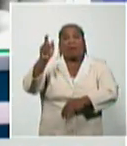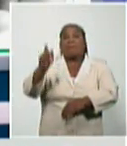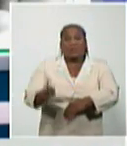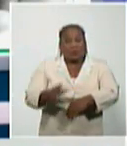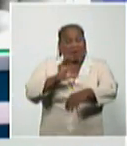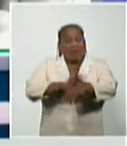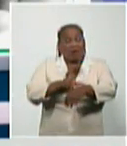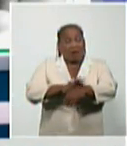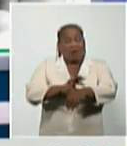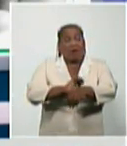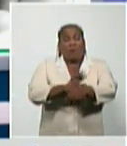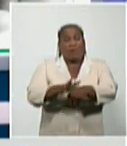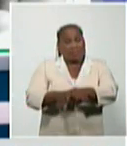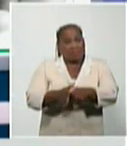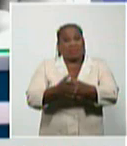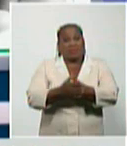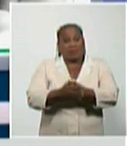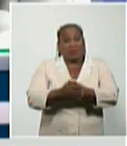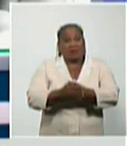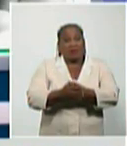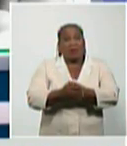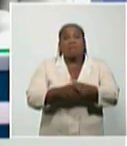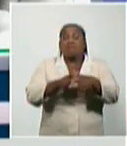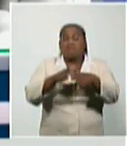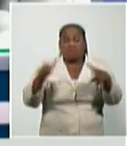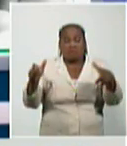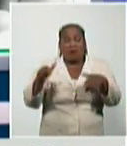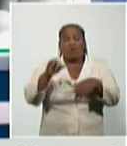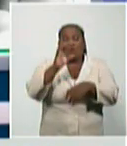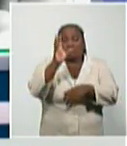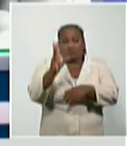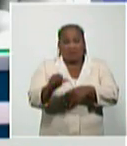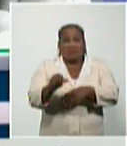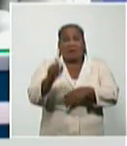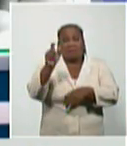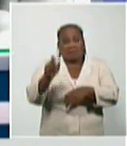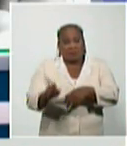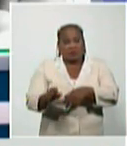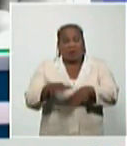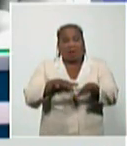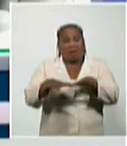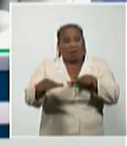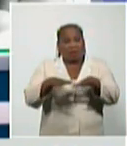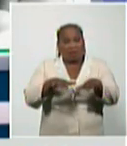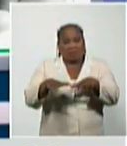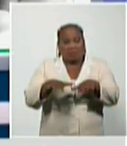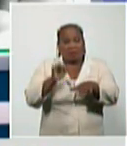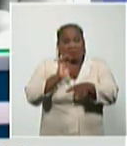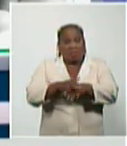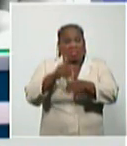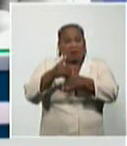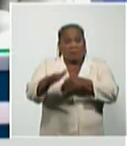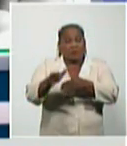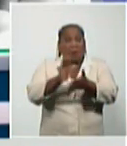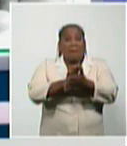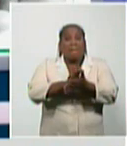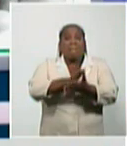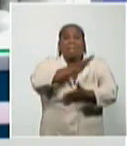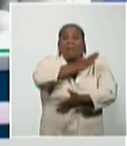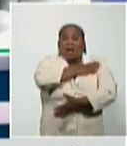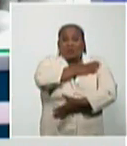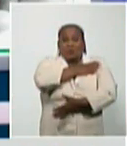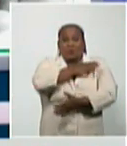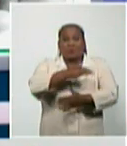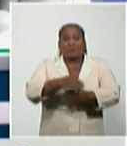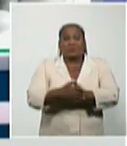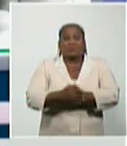nuevo número, la mayor cifra de casos activos desde el inicio de la epidemia en el país el pasado 11 de marzo.